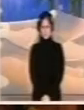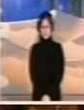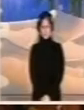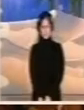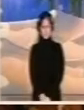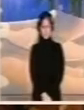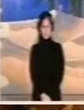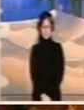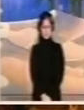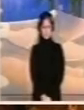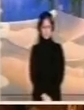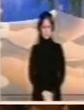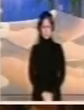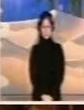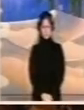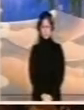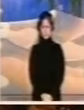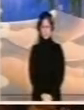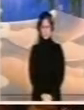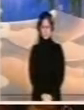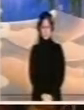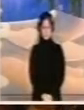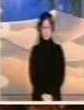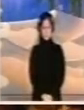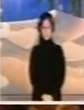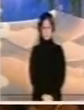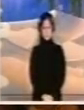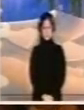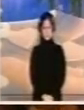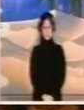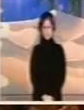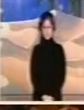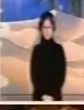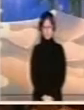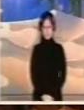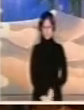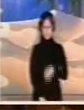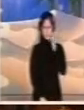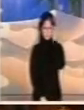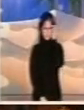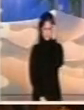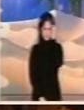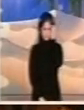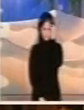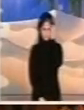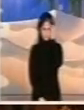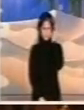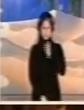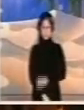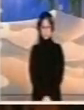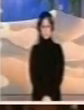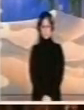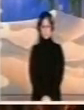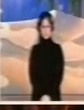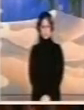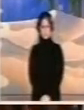Ahí están preparadas para ofrecernos ya su primera canción y nosotros que seguimos contándotelo, como te decía antes, todo, llevándotelo hasta tu